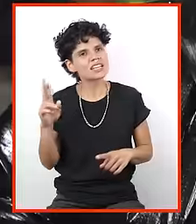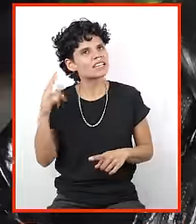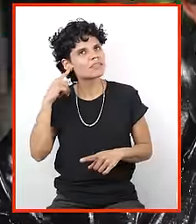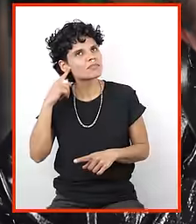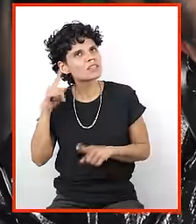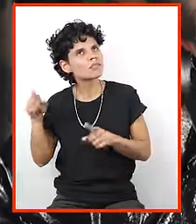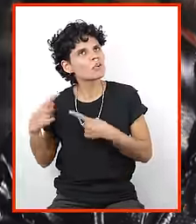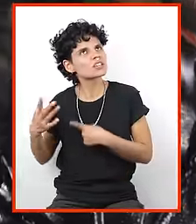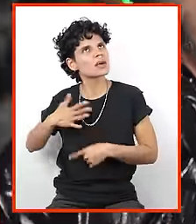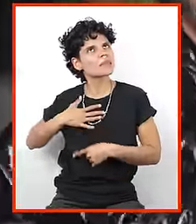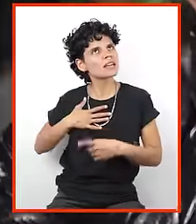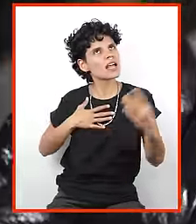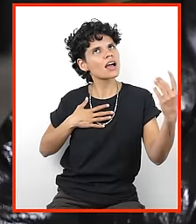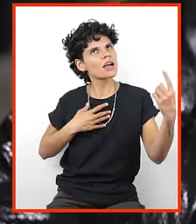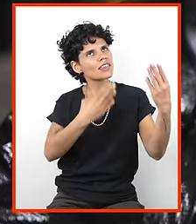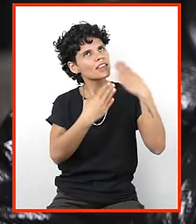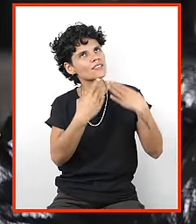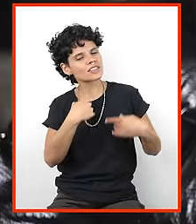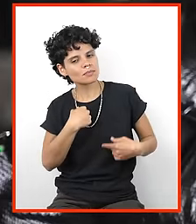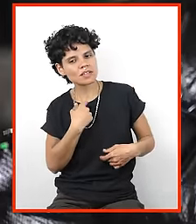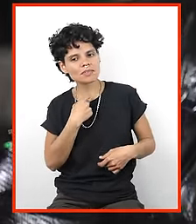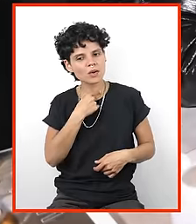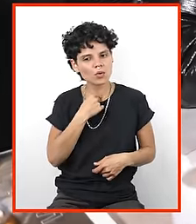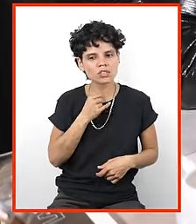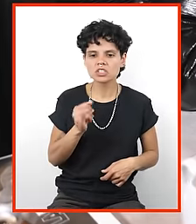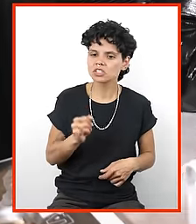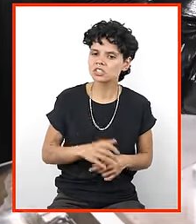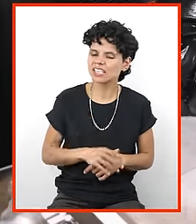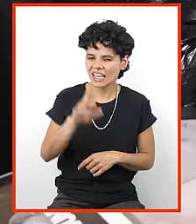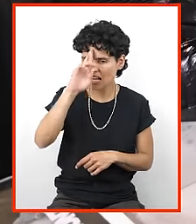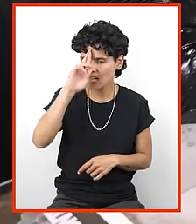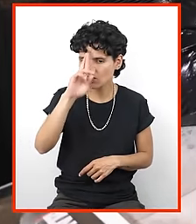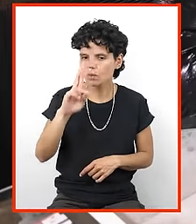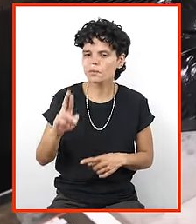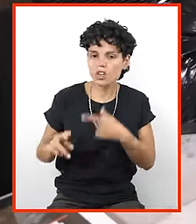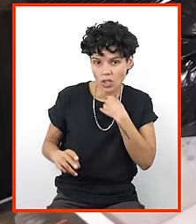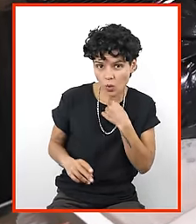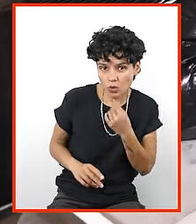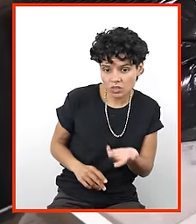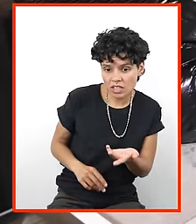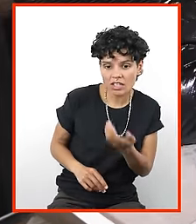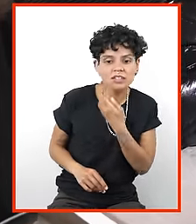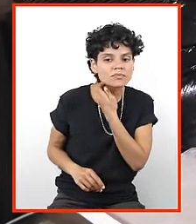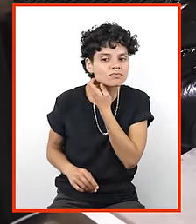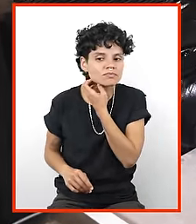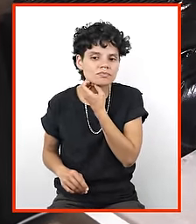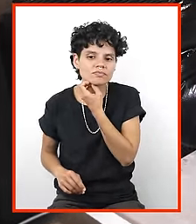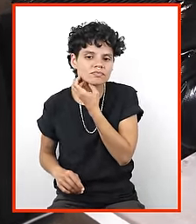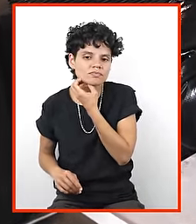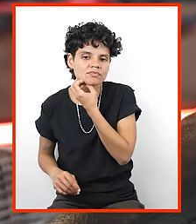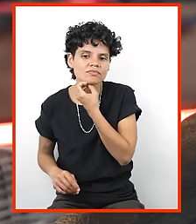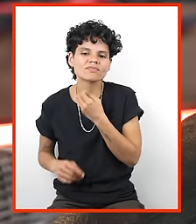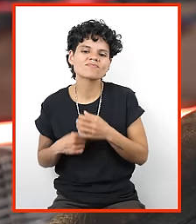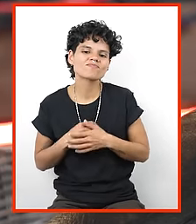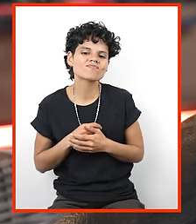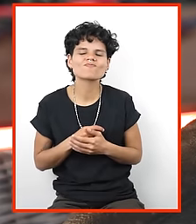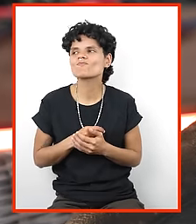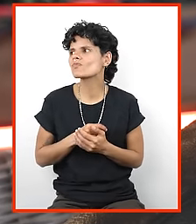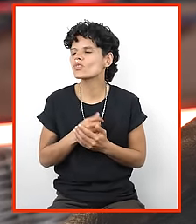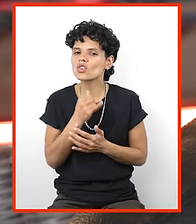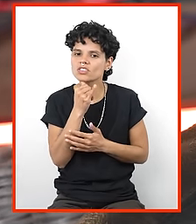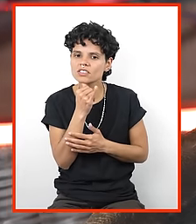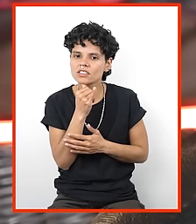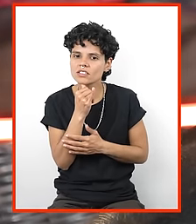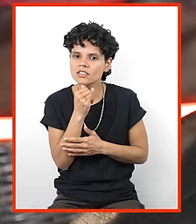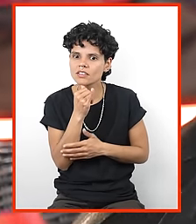te entrevistan, ¿o no? ¿Sí? ¿Te pasa eso? ¿Te gusta? Sí, a mí sí me pasa. ¿Pero te gusta? ¿Es curioso o no te gusta? No sé si me gusta.